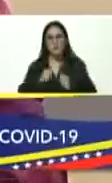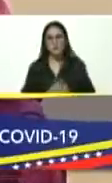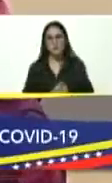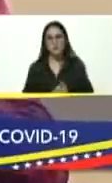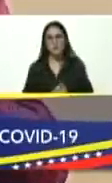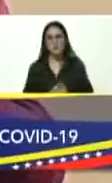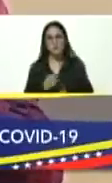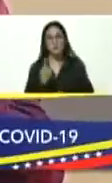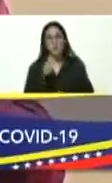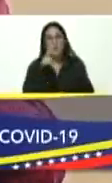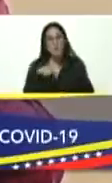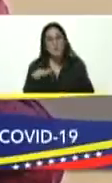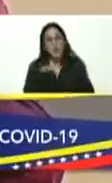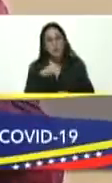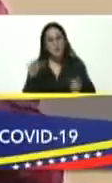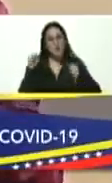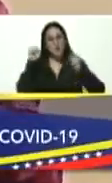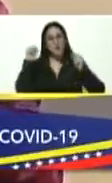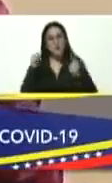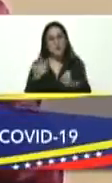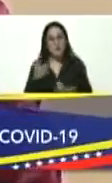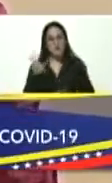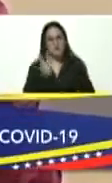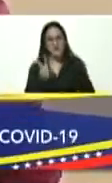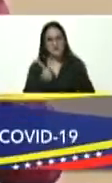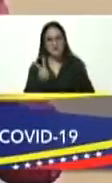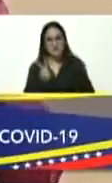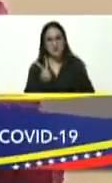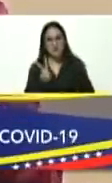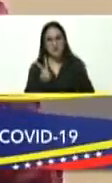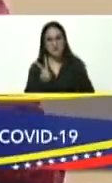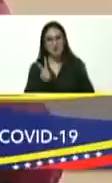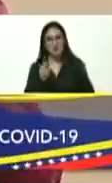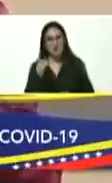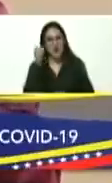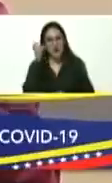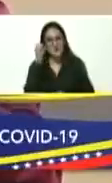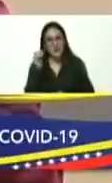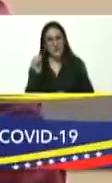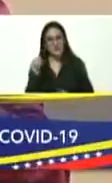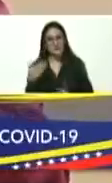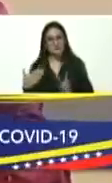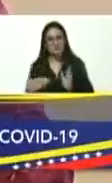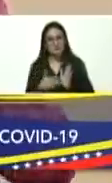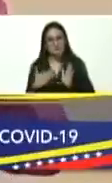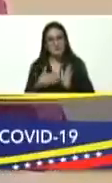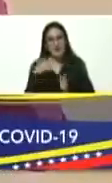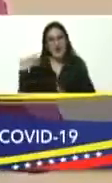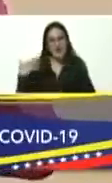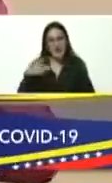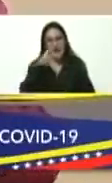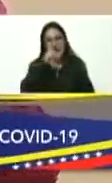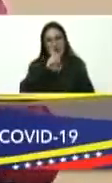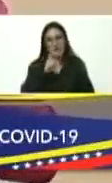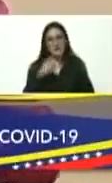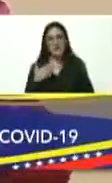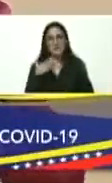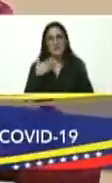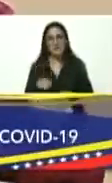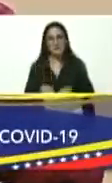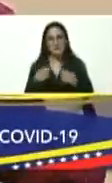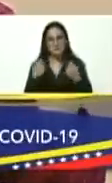solo un pueblo heroico como el venezolano ha sido capaz de enfrentar los años de la roncha